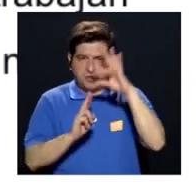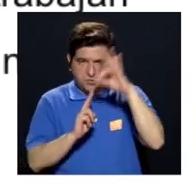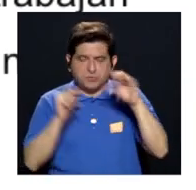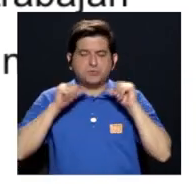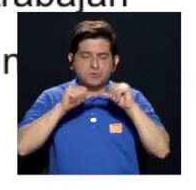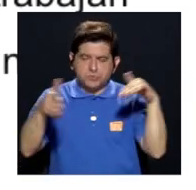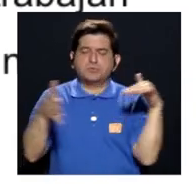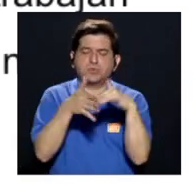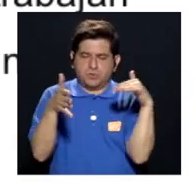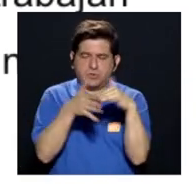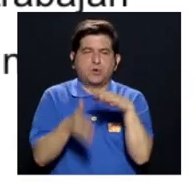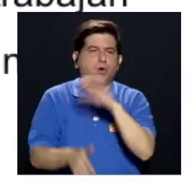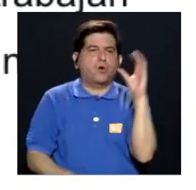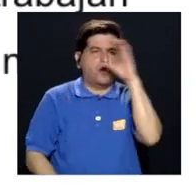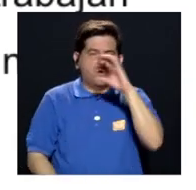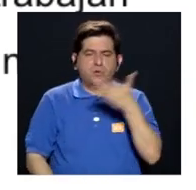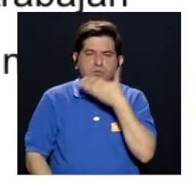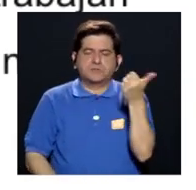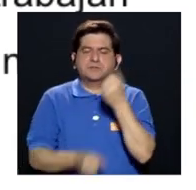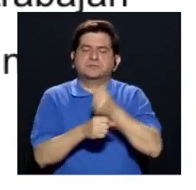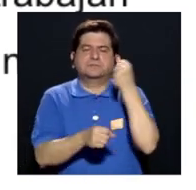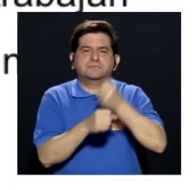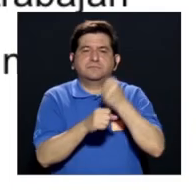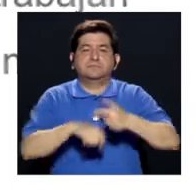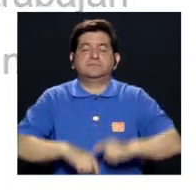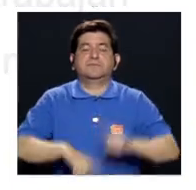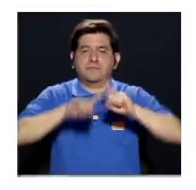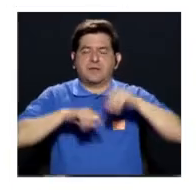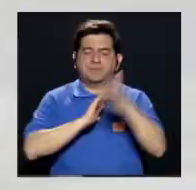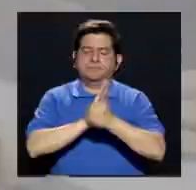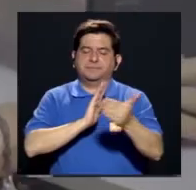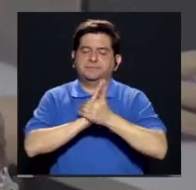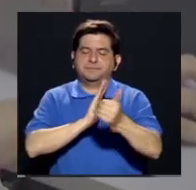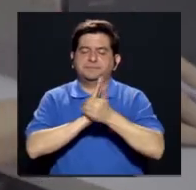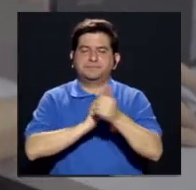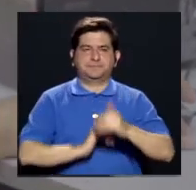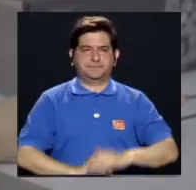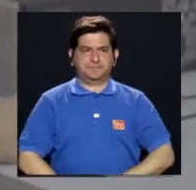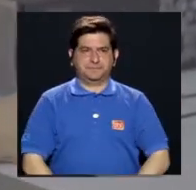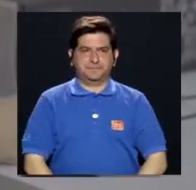por seguir estudiando o buscar mejores trabajos según sus capacidades.